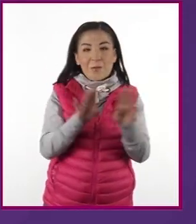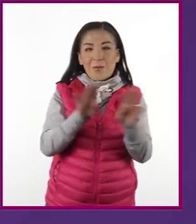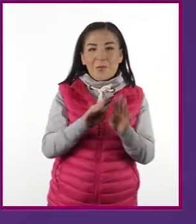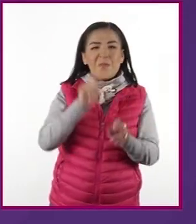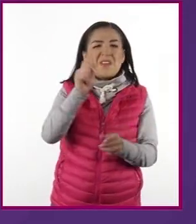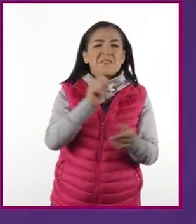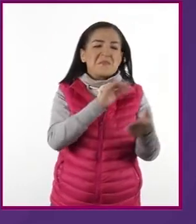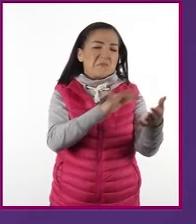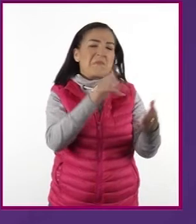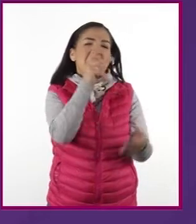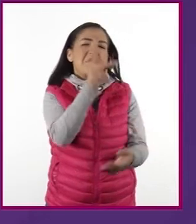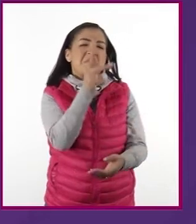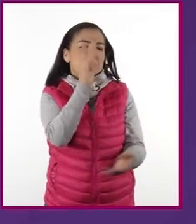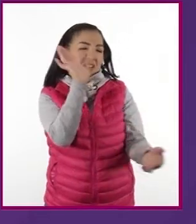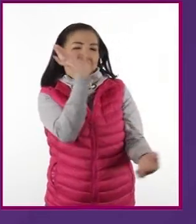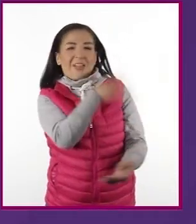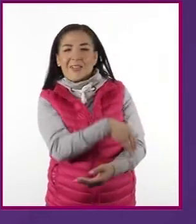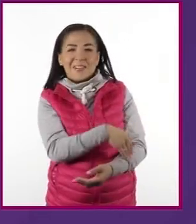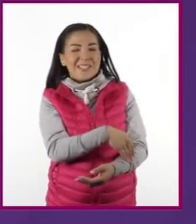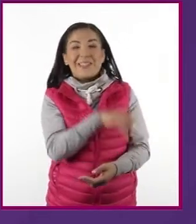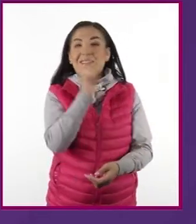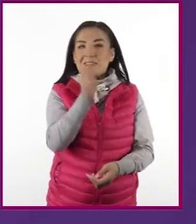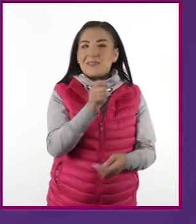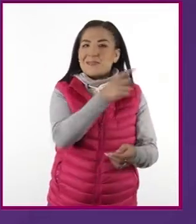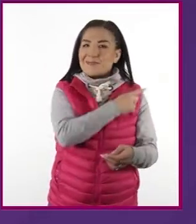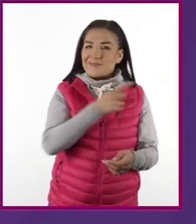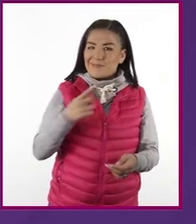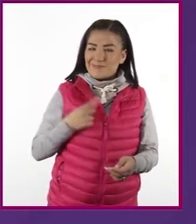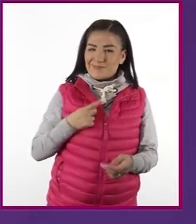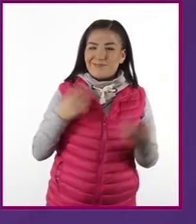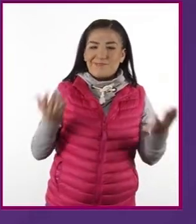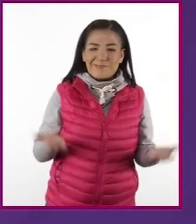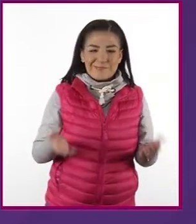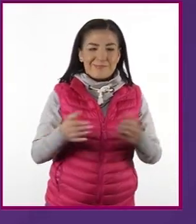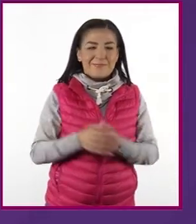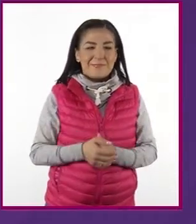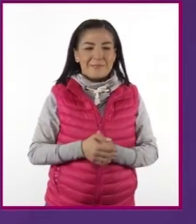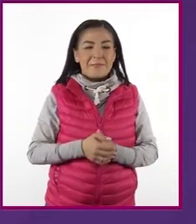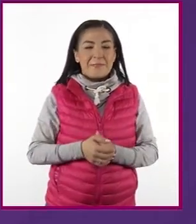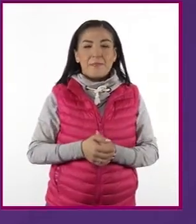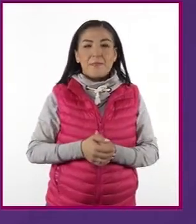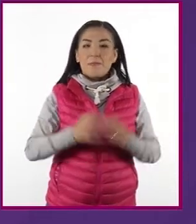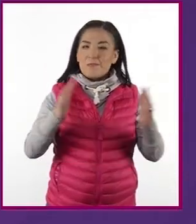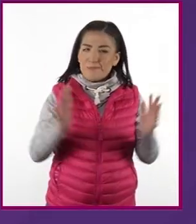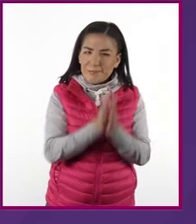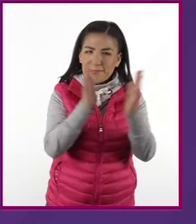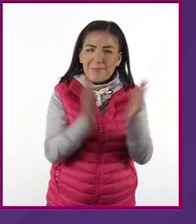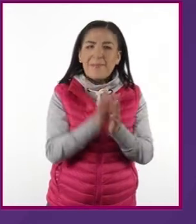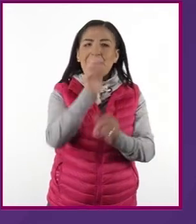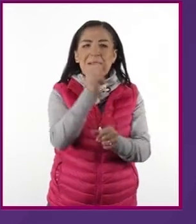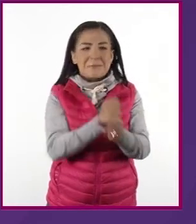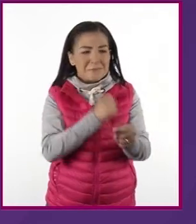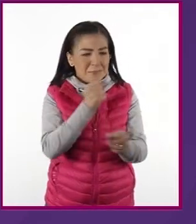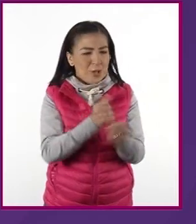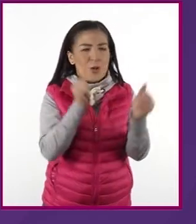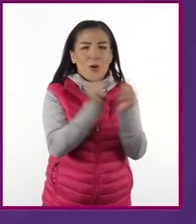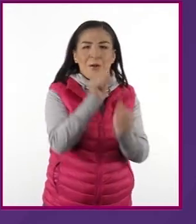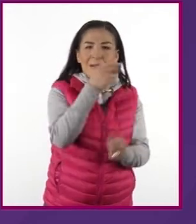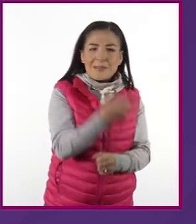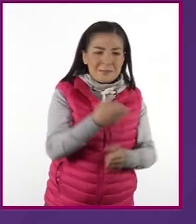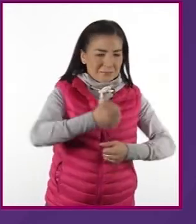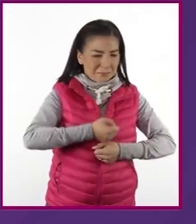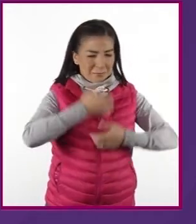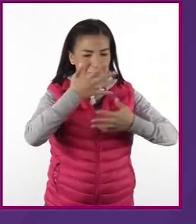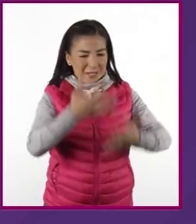palabras. Eso quiere decir que hay que participar en los poemas, verlos, leerlos como